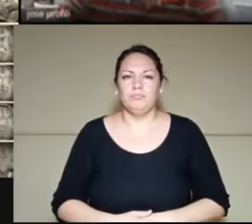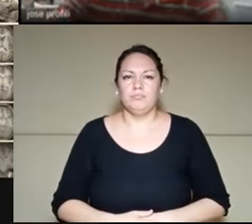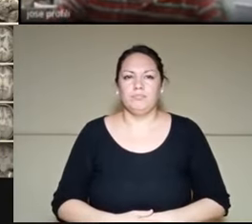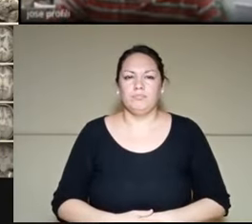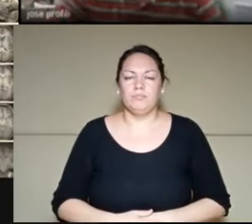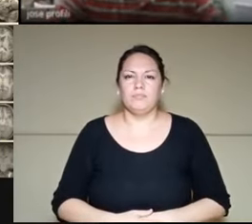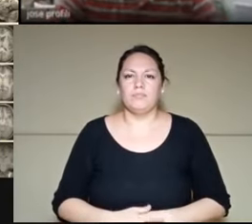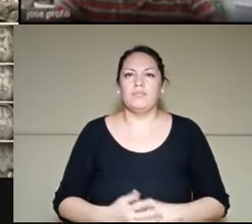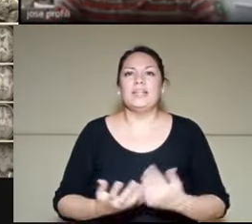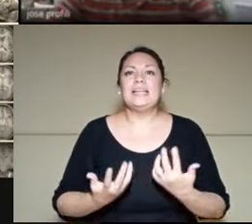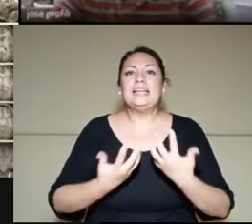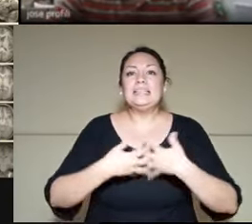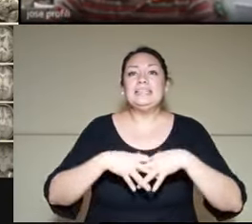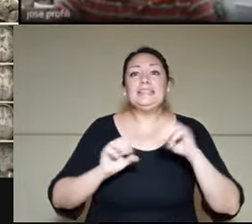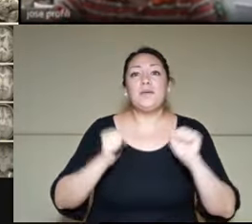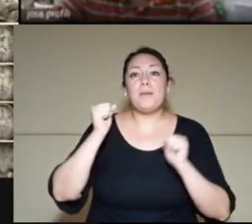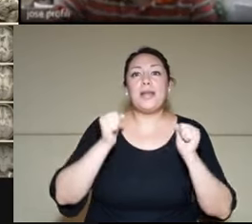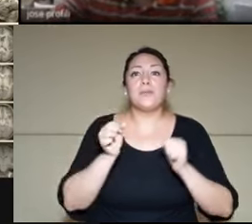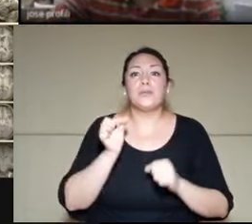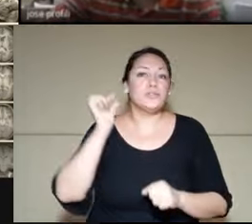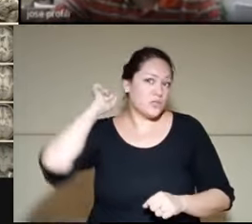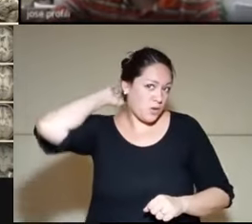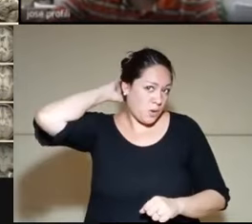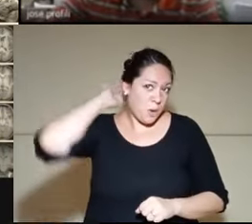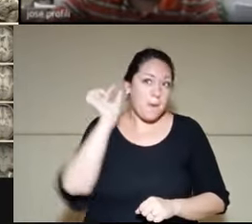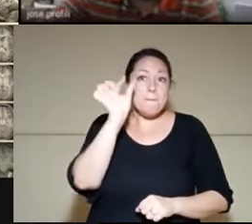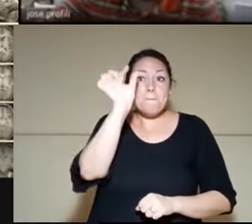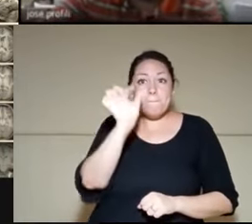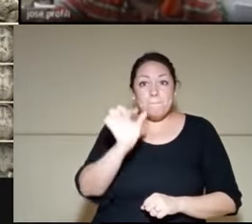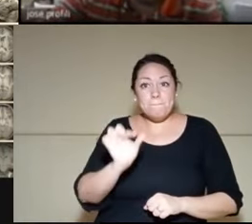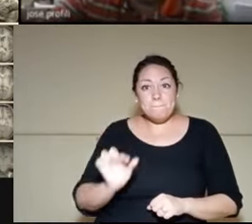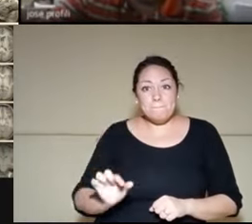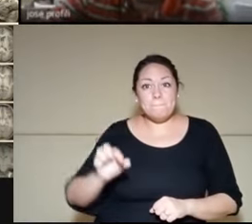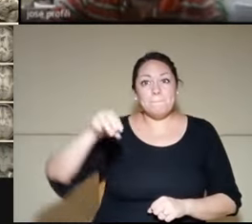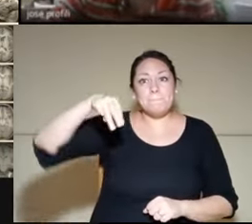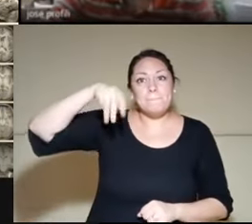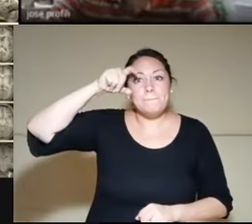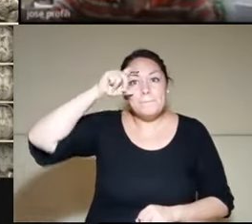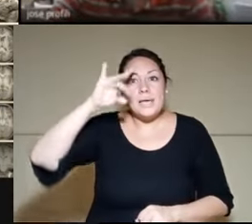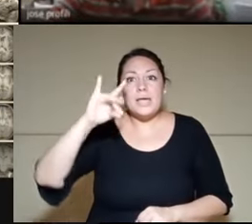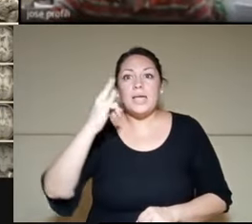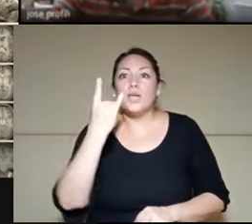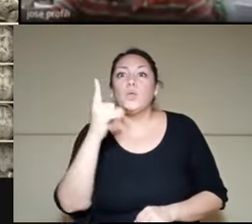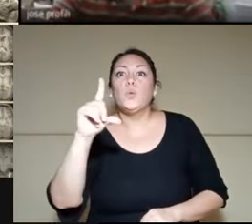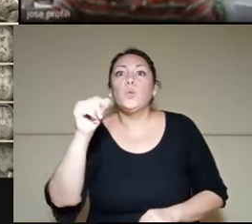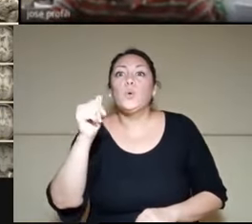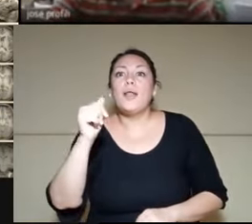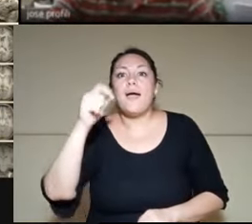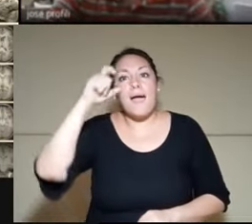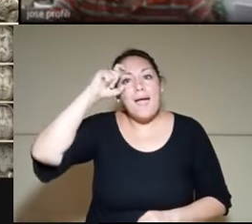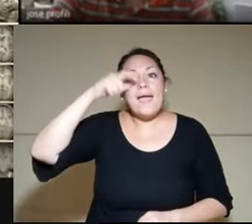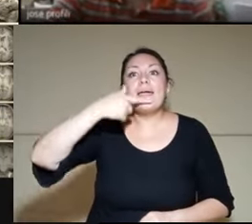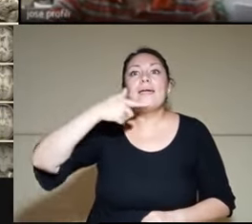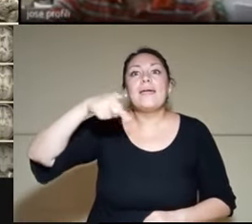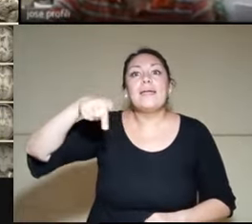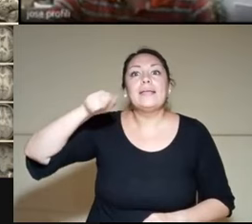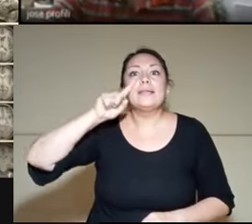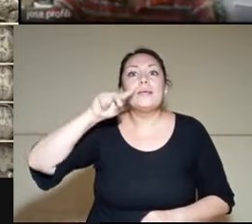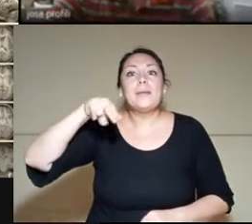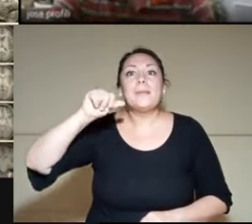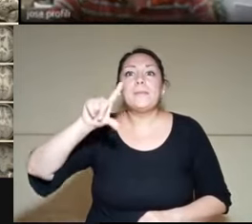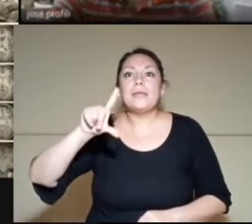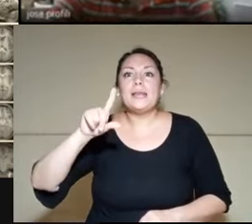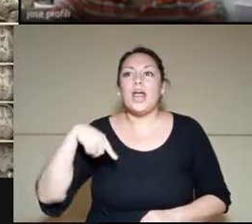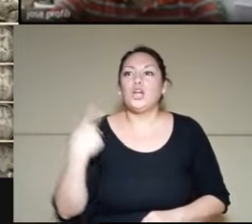Y otra parte de nuestro sistema nervioso es la médula espinal. La médula espinal está guardada en un tubo